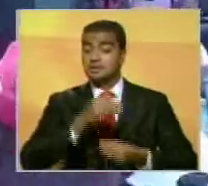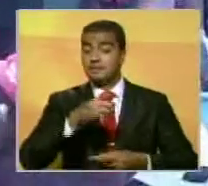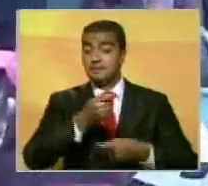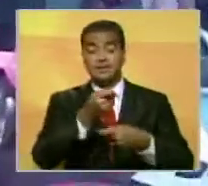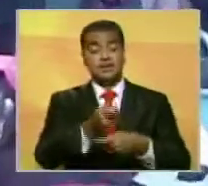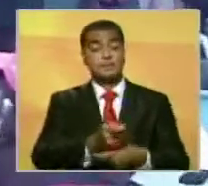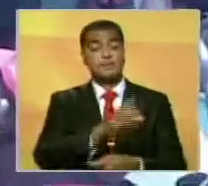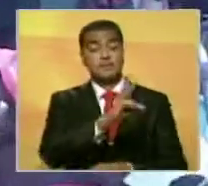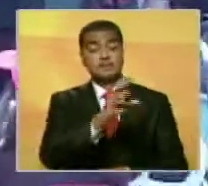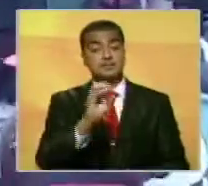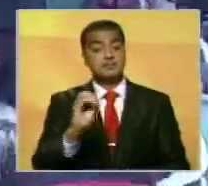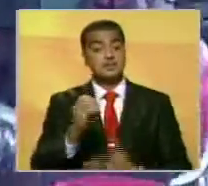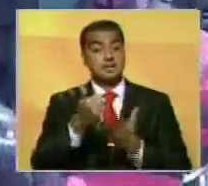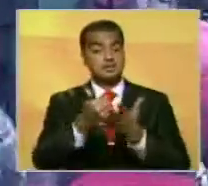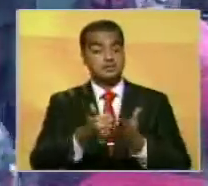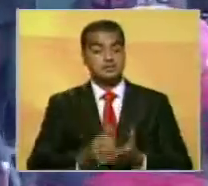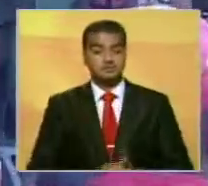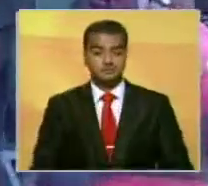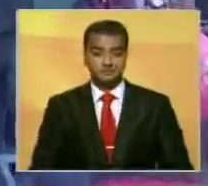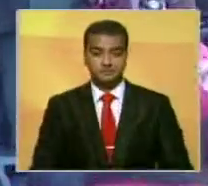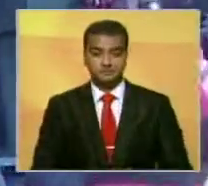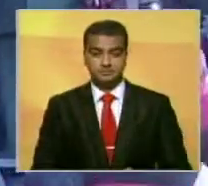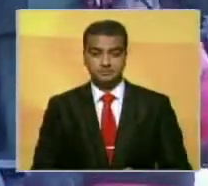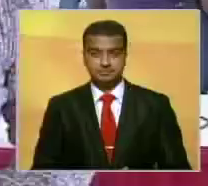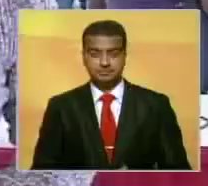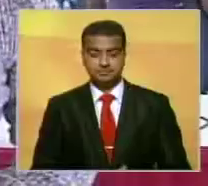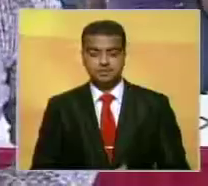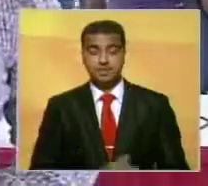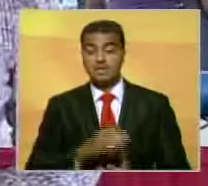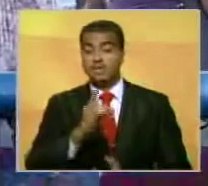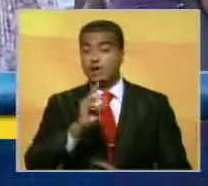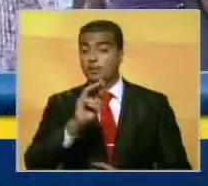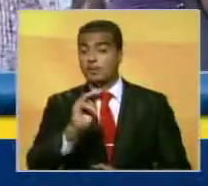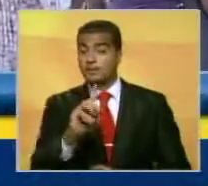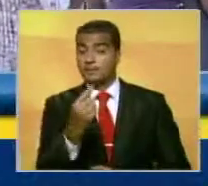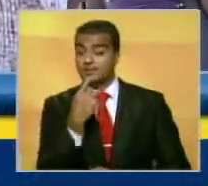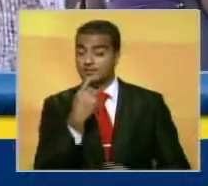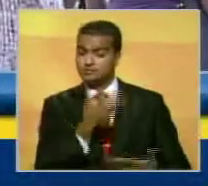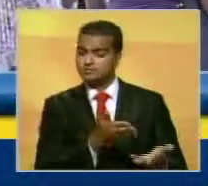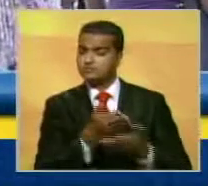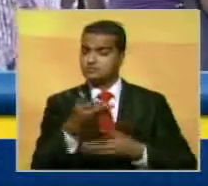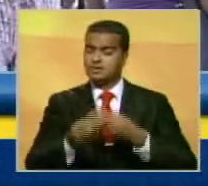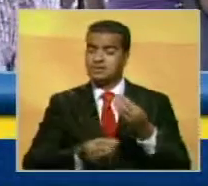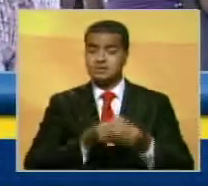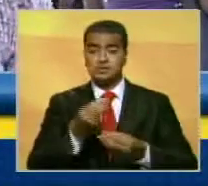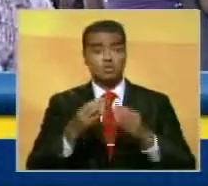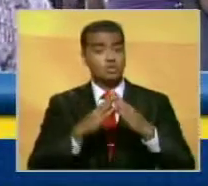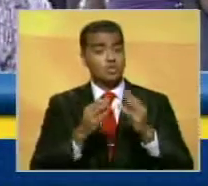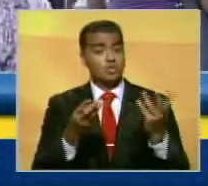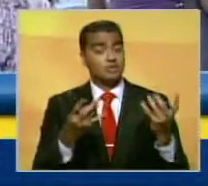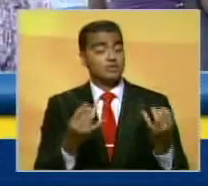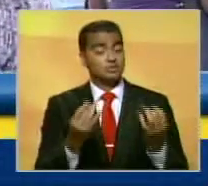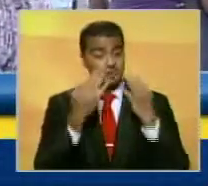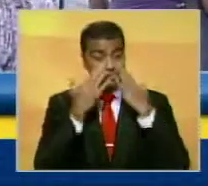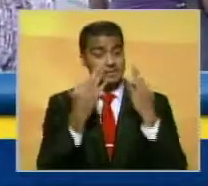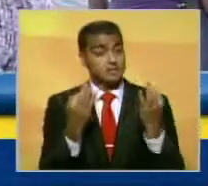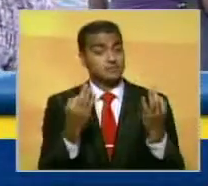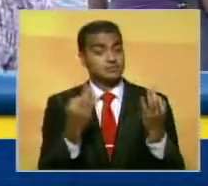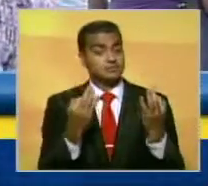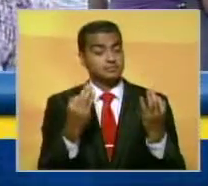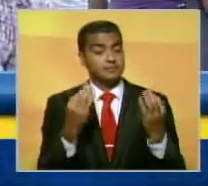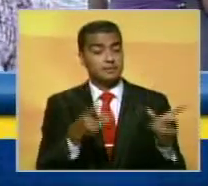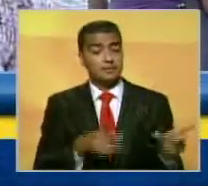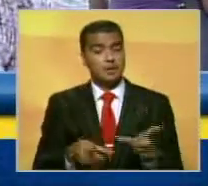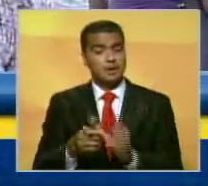se entregaron más de 600 donaciones el almirante en jefe diego molero informó que continuarán realizando estas jornadas tomando en consideración las